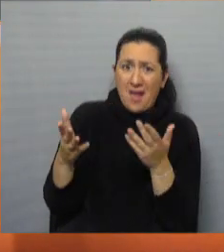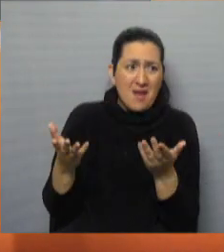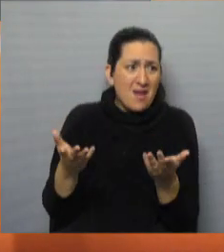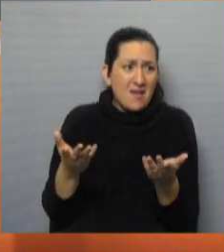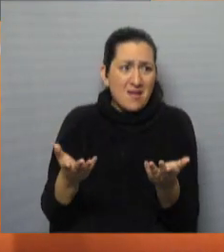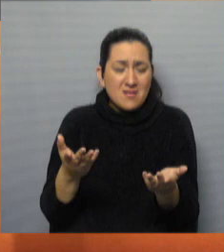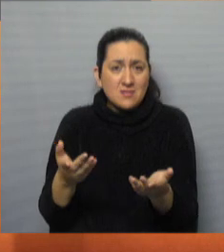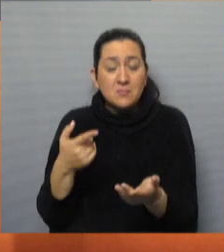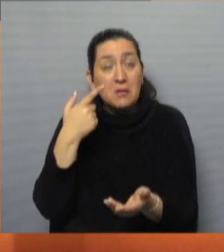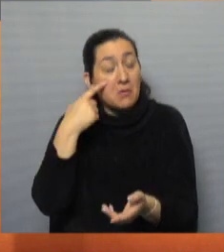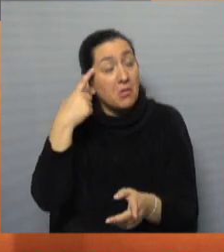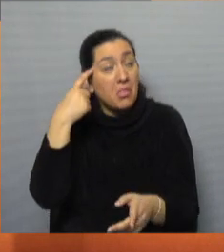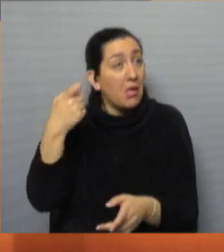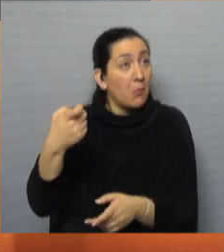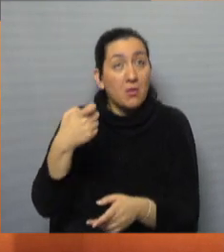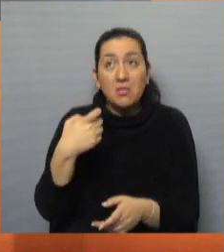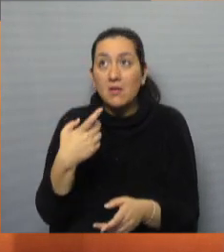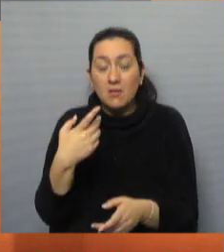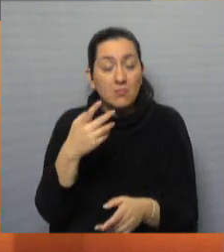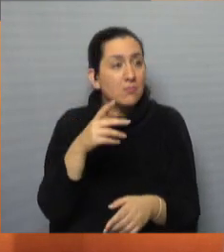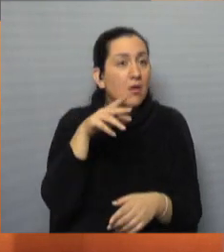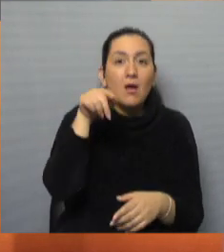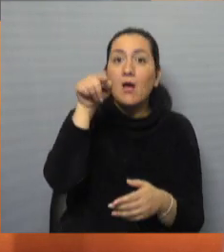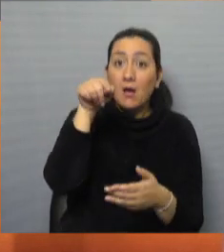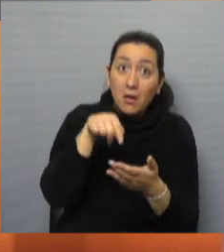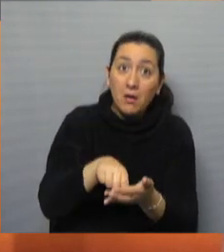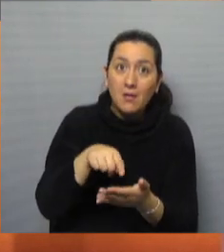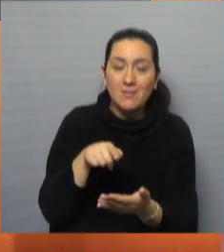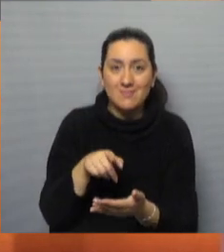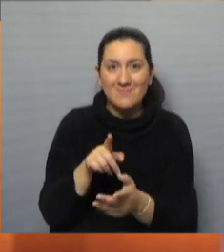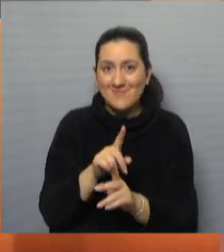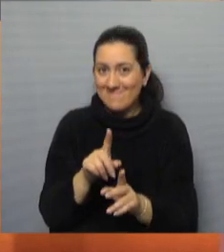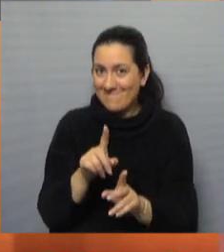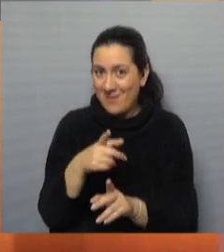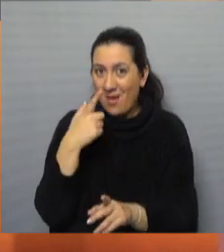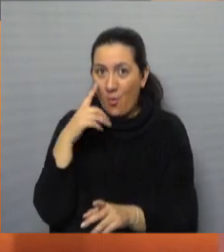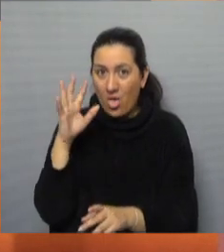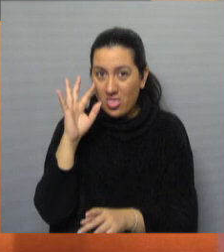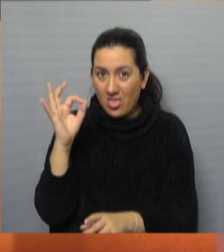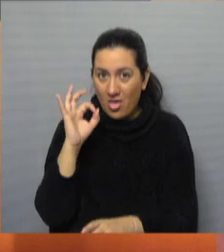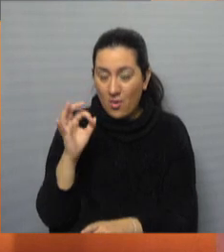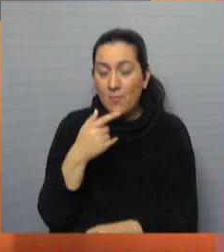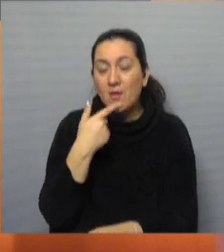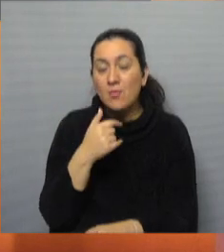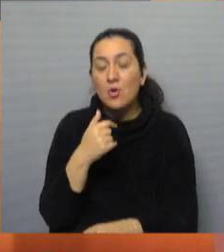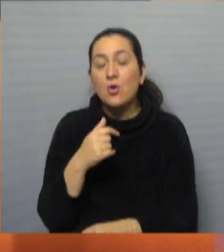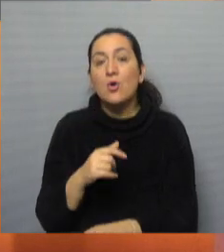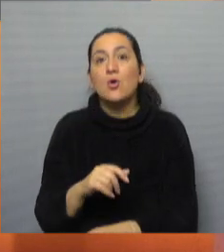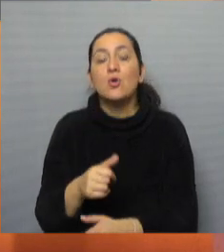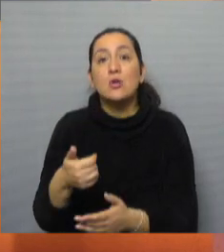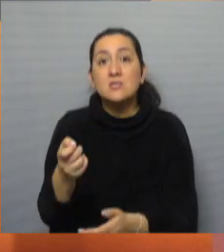publicista y realidad puede seguir de largo vos estás hablando también a nivel de computadoras por ejemplo con los celulares pasa lo mismo